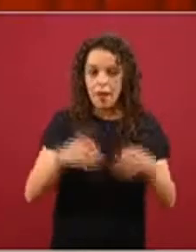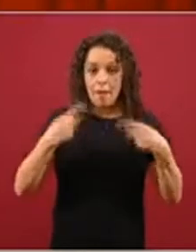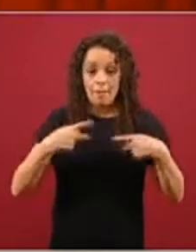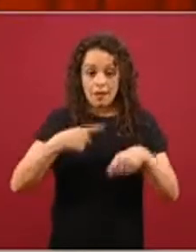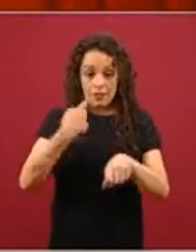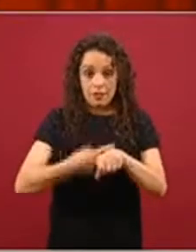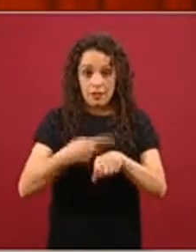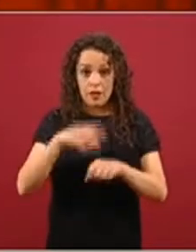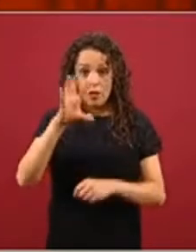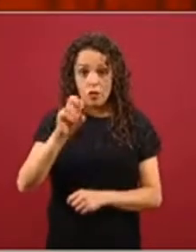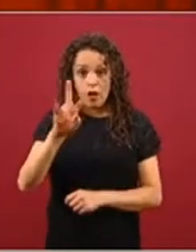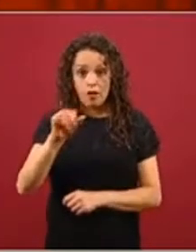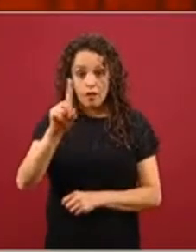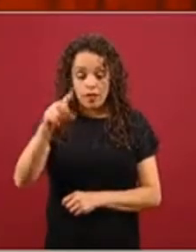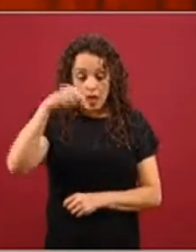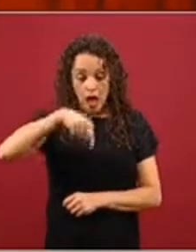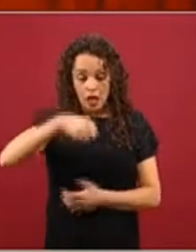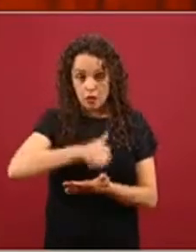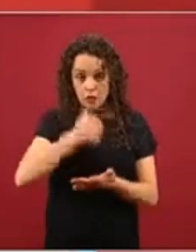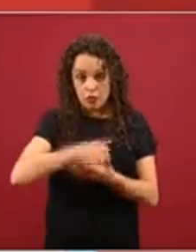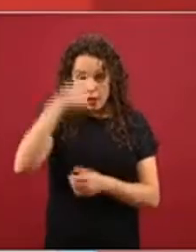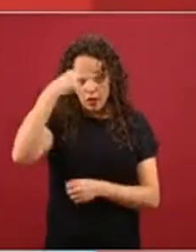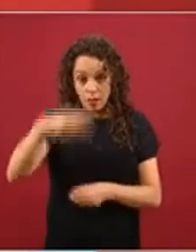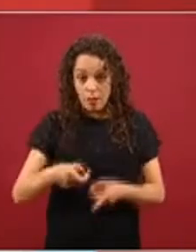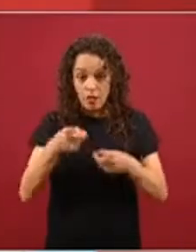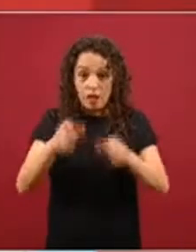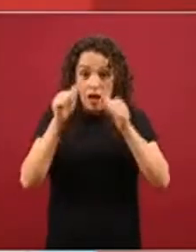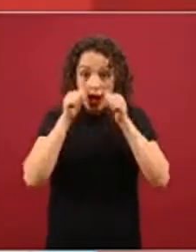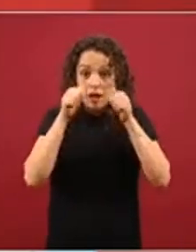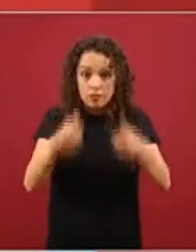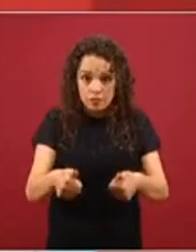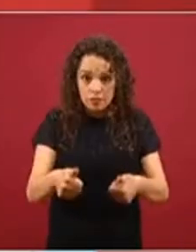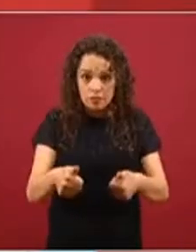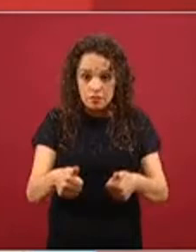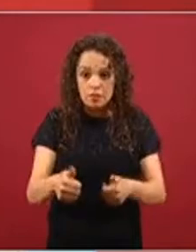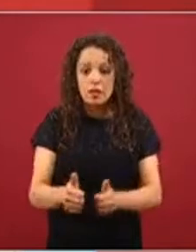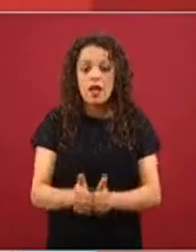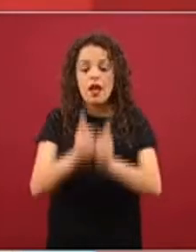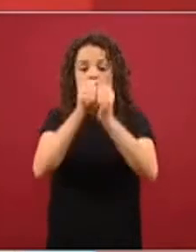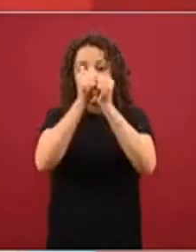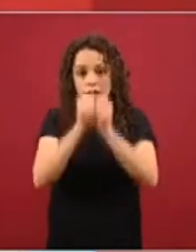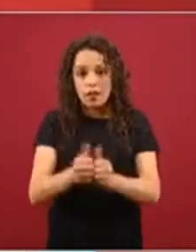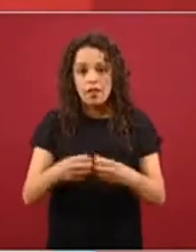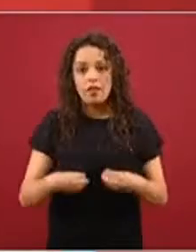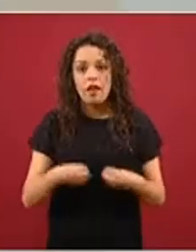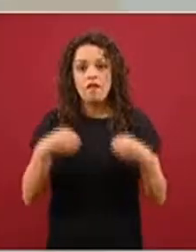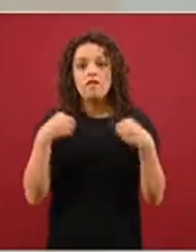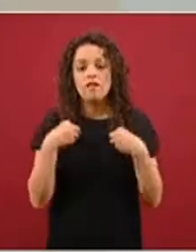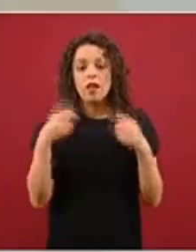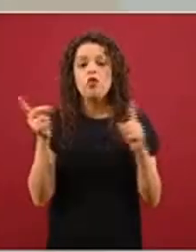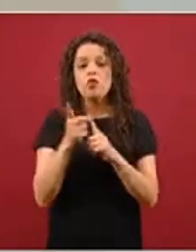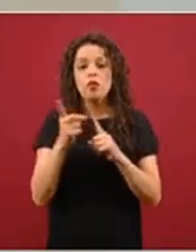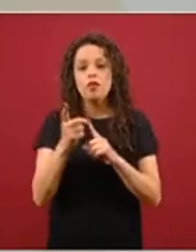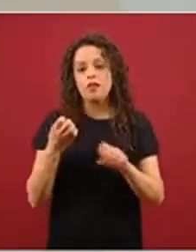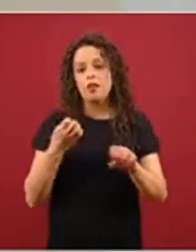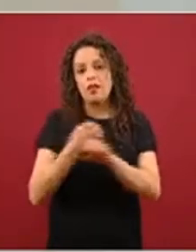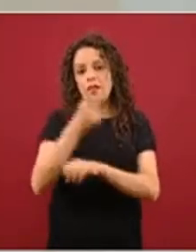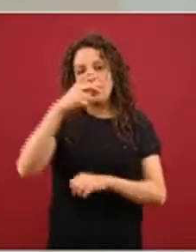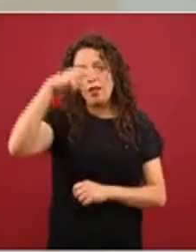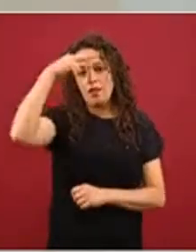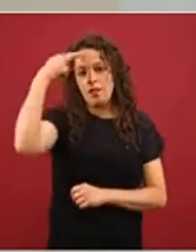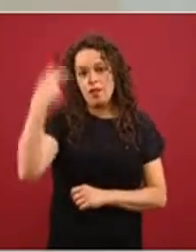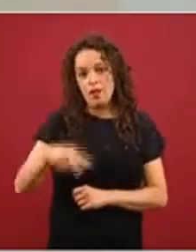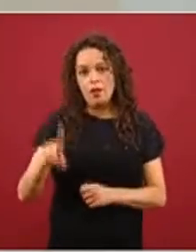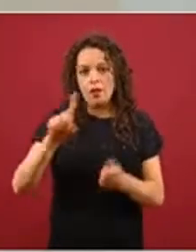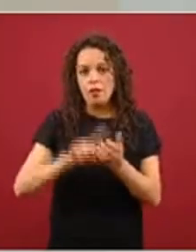con COVID que se atienden en la Ciudad de México tienen una residencia permanente en el Estado de México, una proporción muy grande,